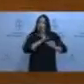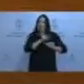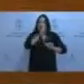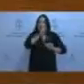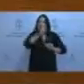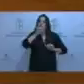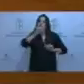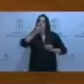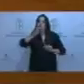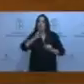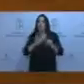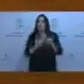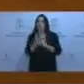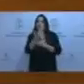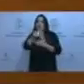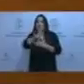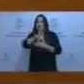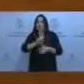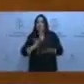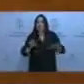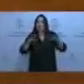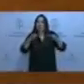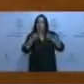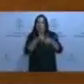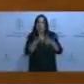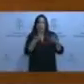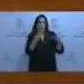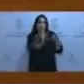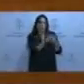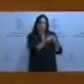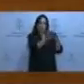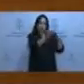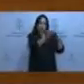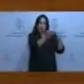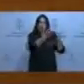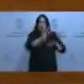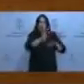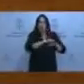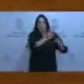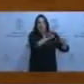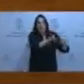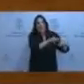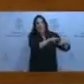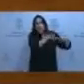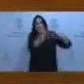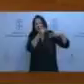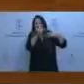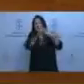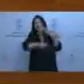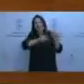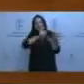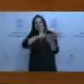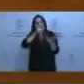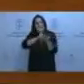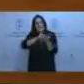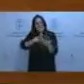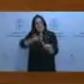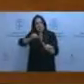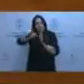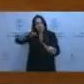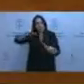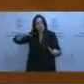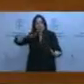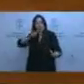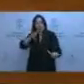días a que se reúna con ellos, como usted les prometió, para dar respuesta a todas las reivindicaciones históricas por el pisoteo de